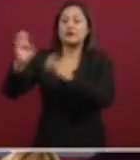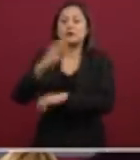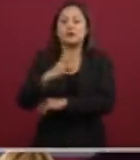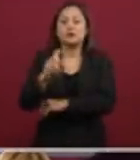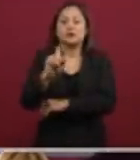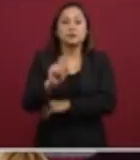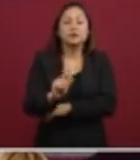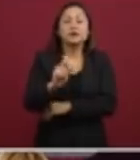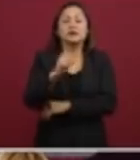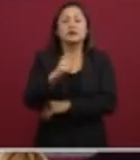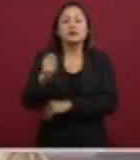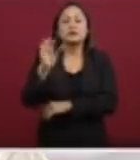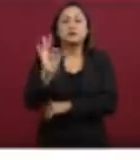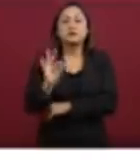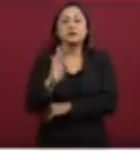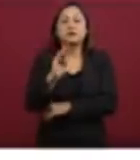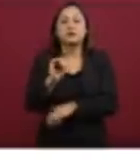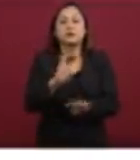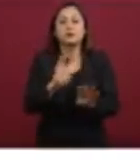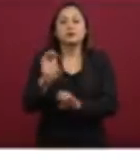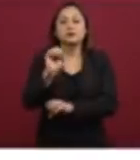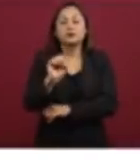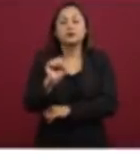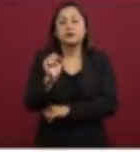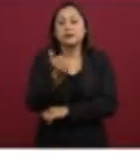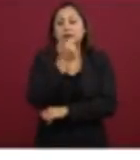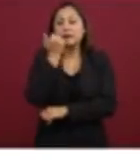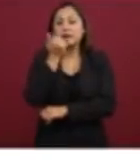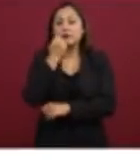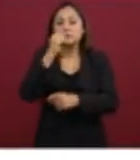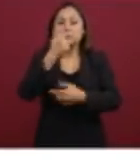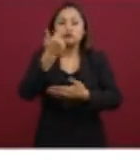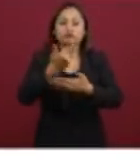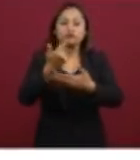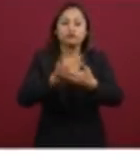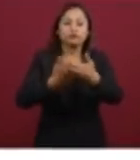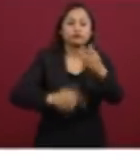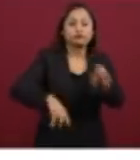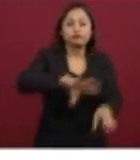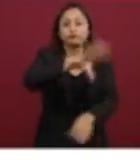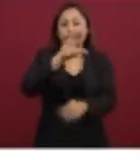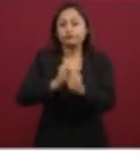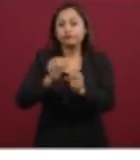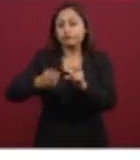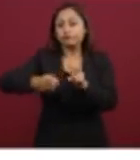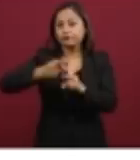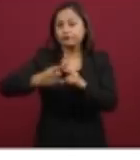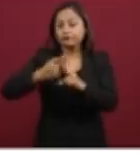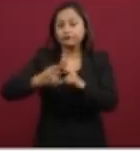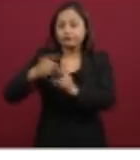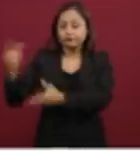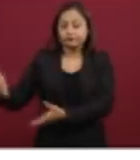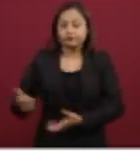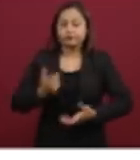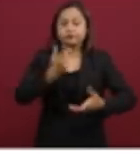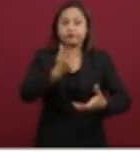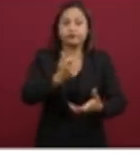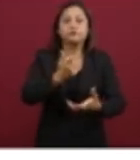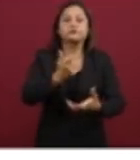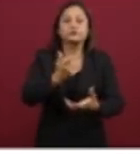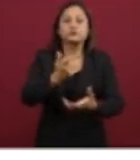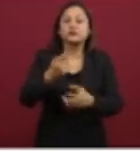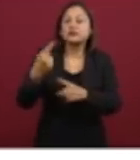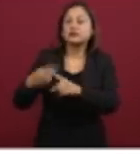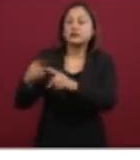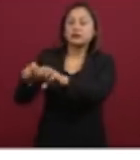640, 960 estudiantes y los costos totales. Todo esto está costeado gracias a un extraordinario equipo administrativo